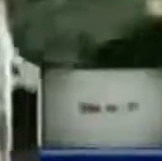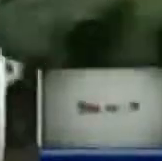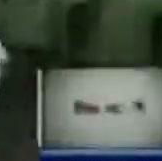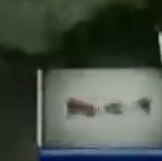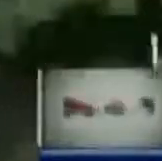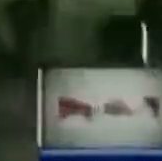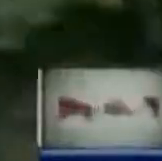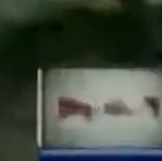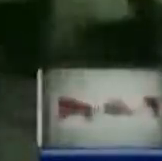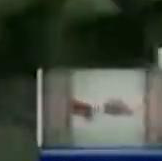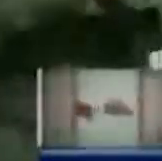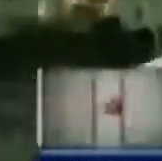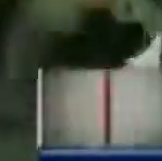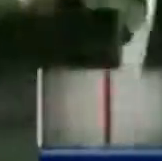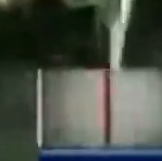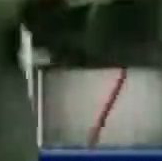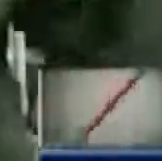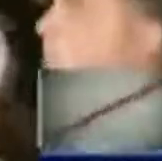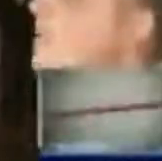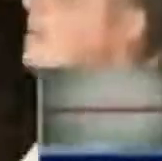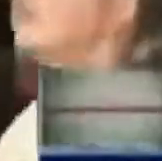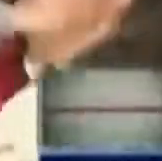a disfrutar